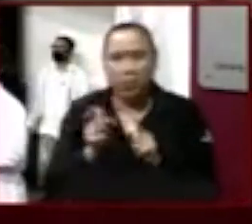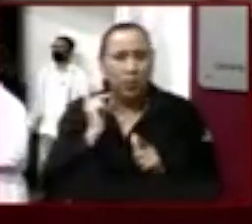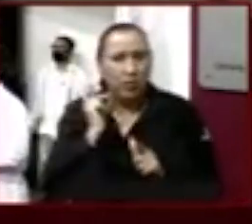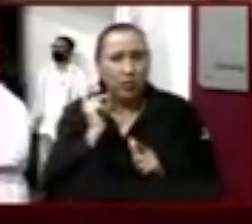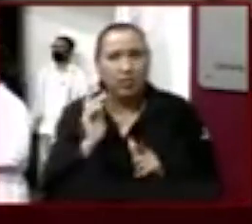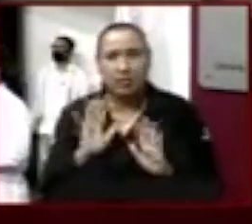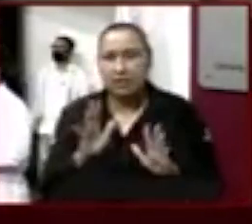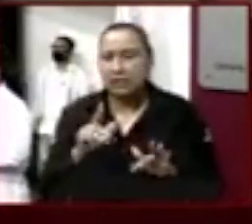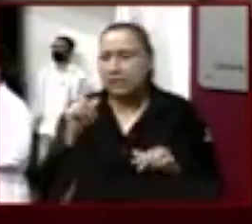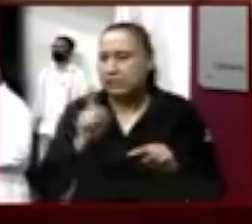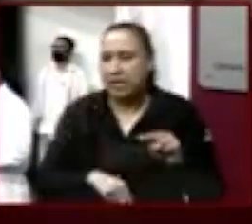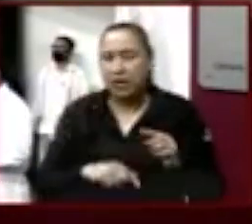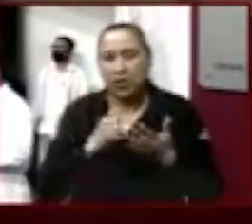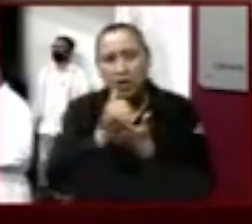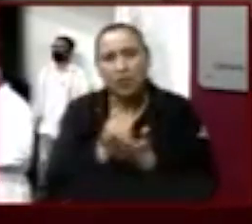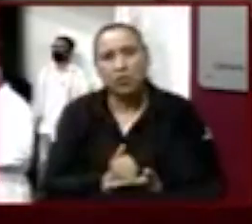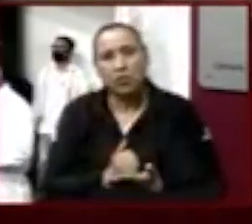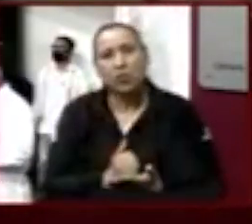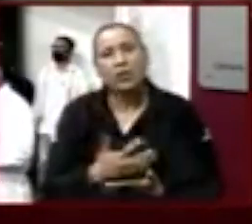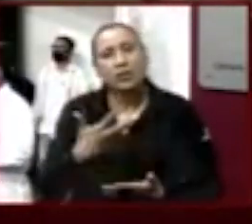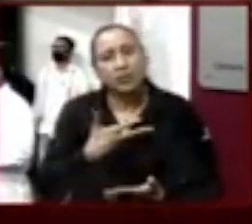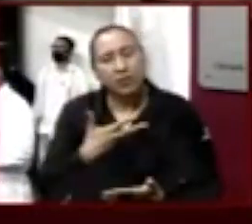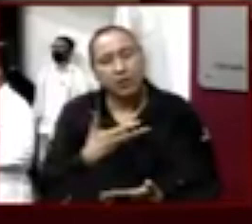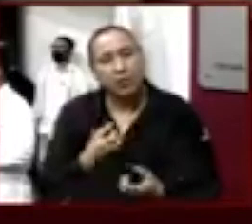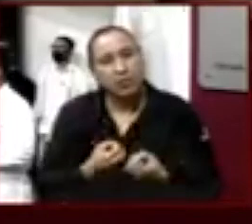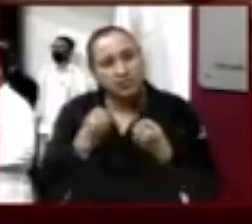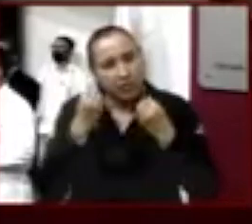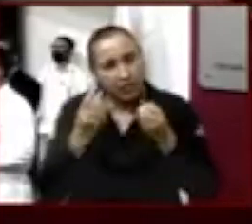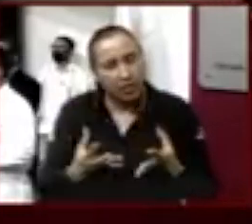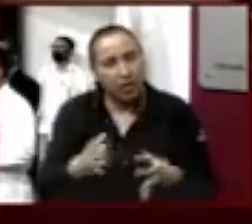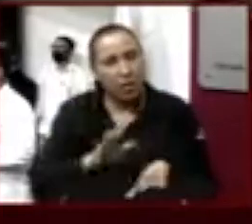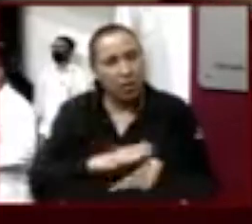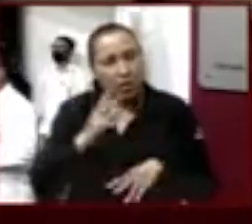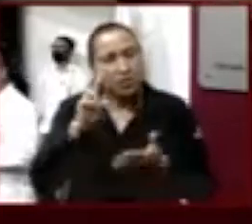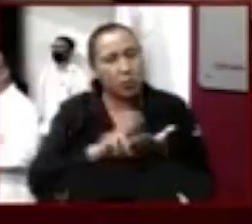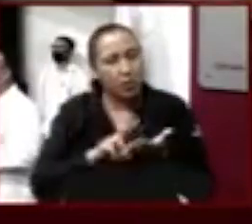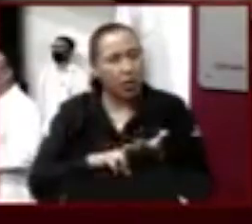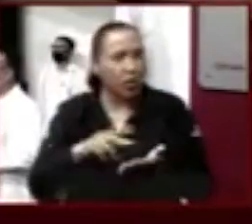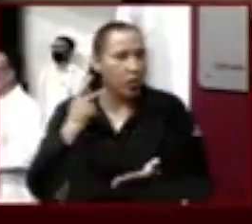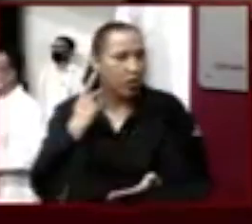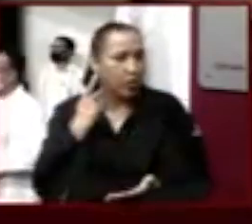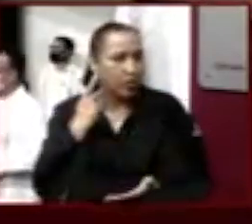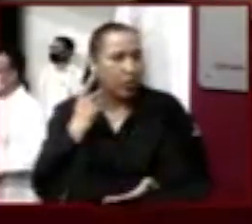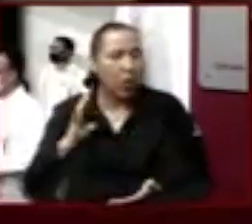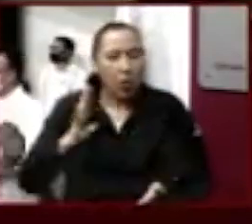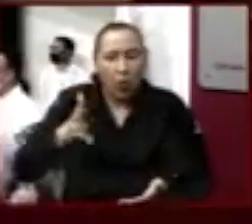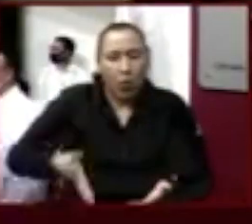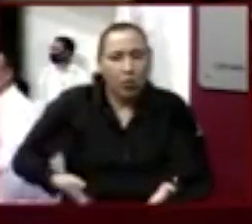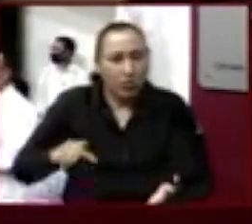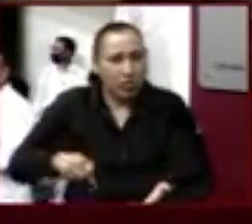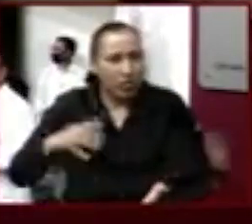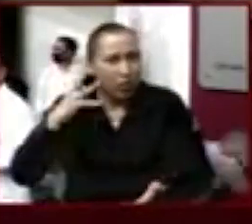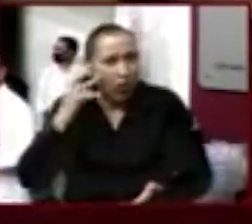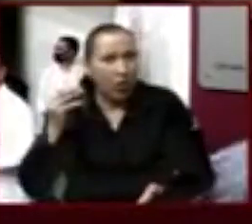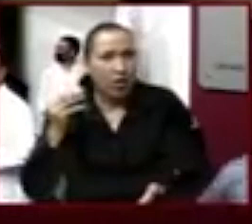la ayuda de las calles y esa ayuda las tenemos que seguir entregando. Más allá de un valor político, tenemos el orgullo de ser colimenses,